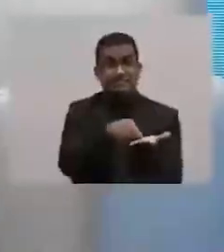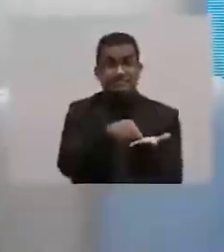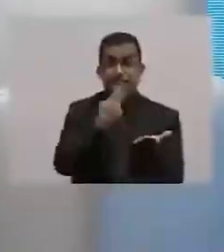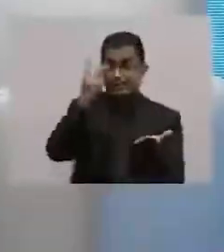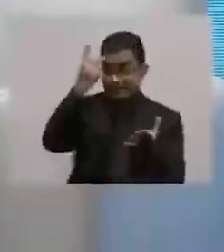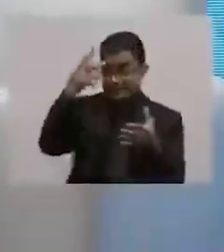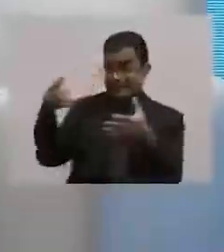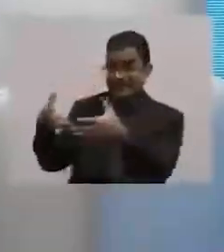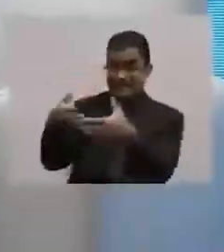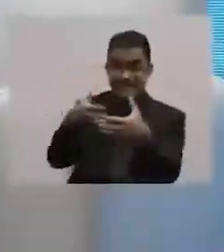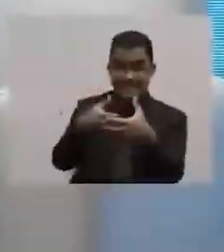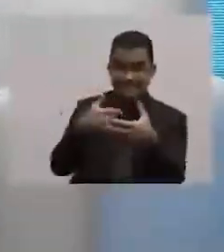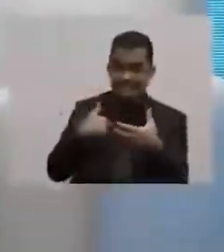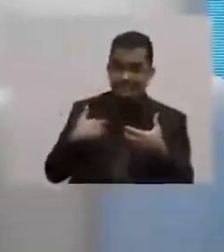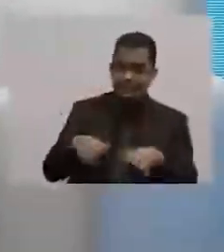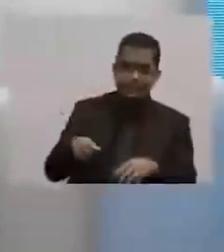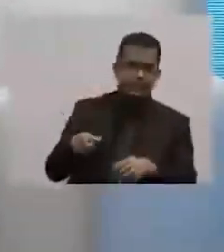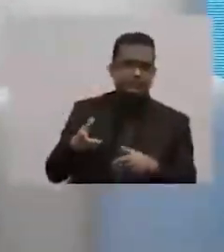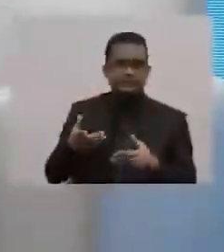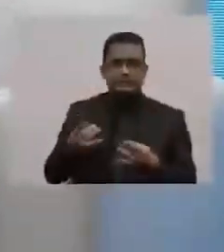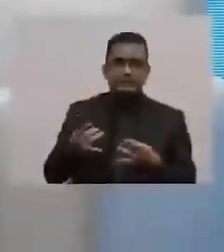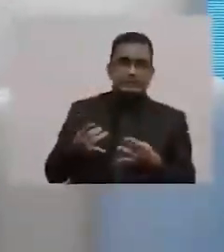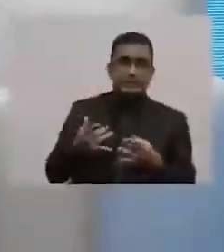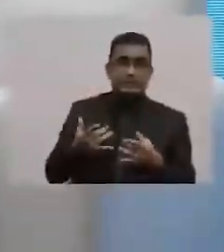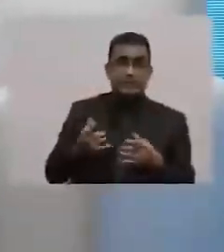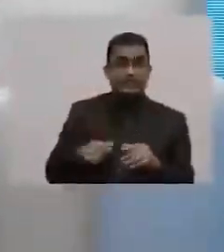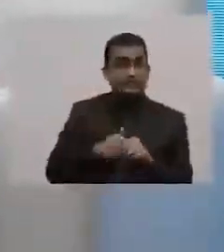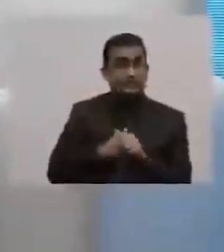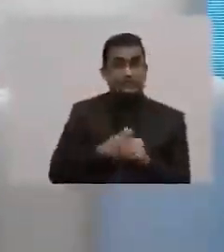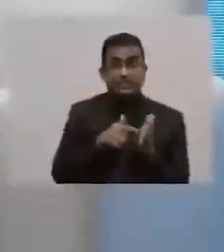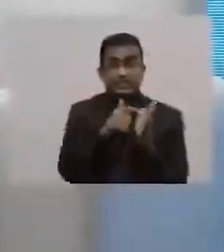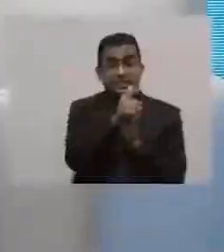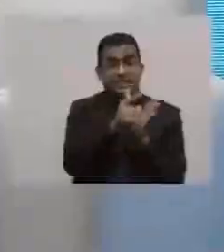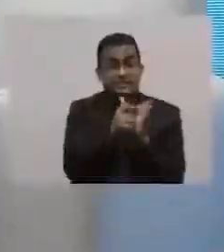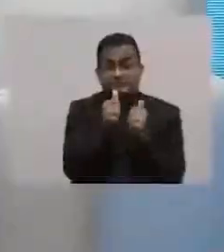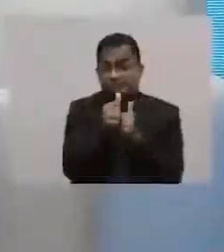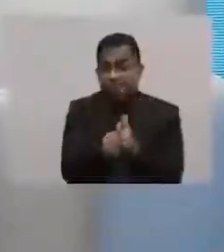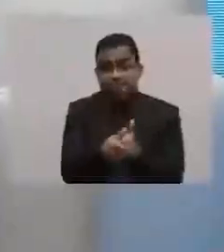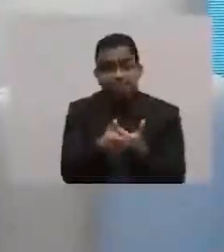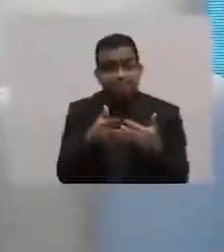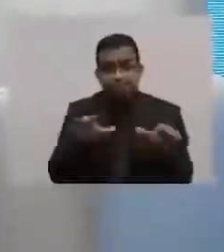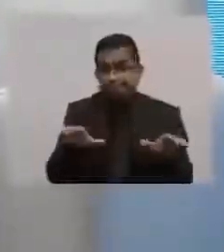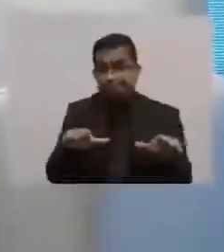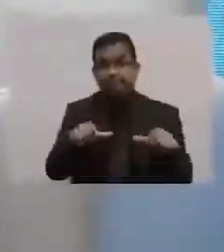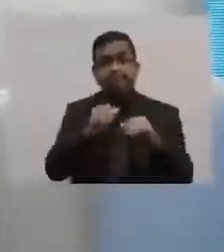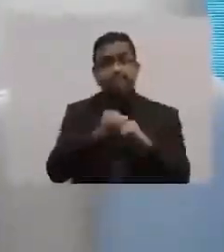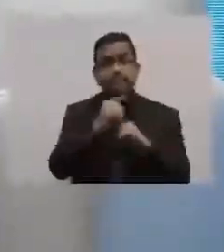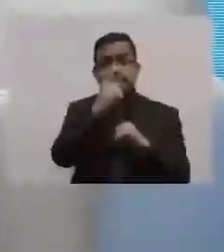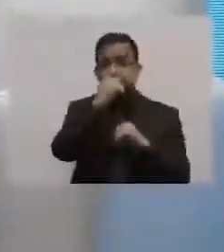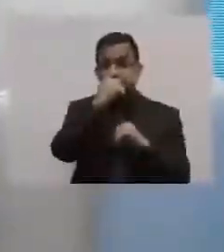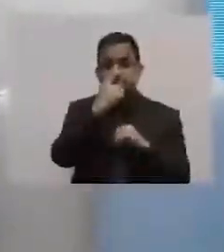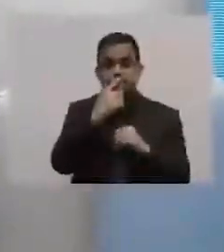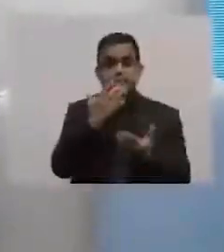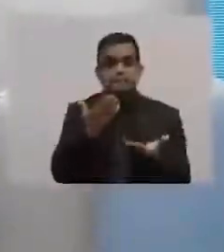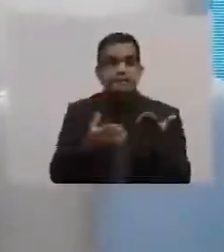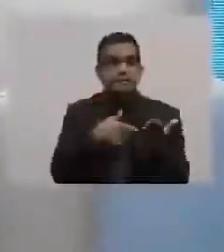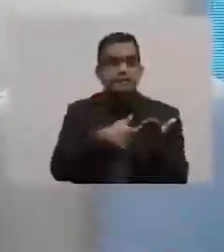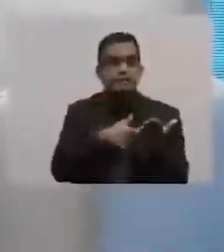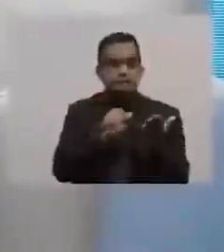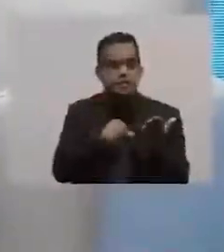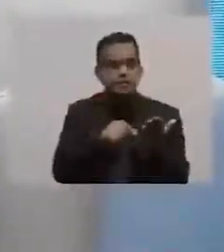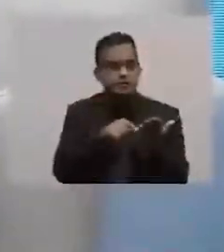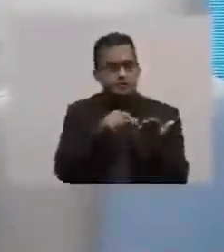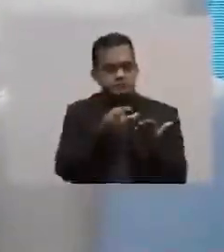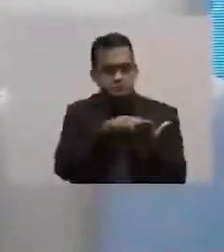internos, la ley lo dice y ellos tendrán que hacerlo. Por tanto, tienen que planificar hacerlo. A lo mejor dentro de esas mismas disposiciones se pueden